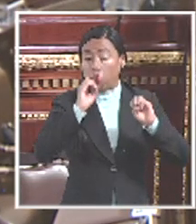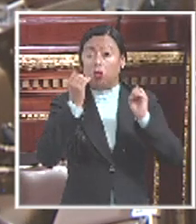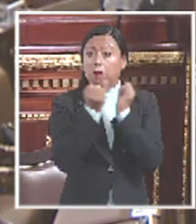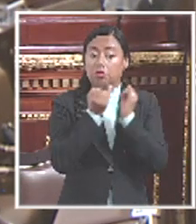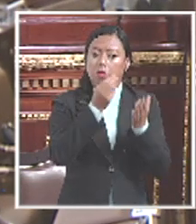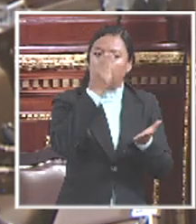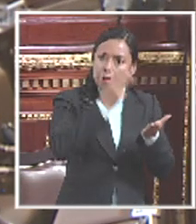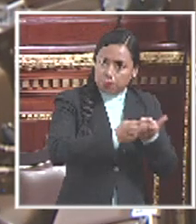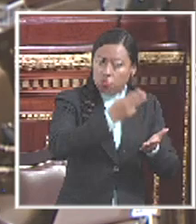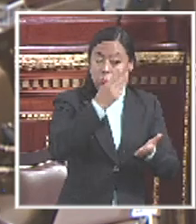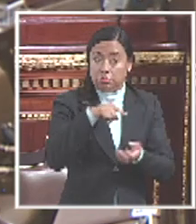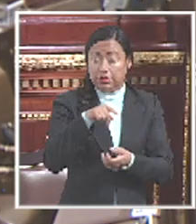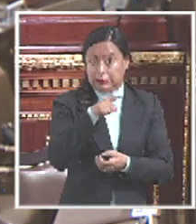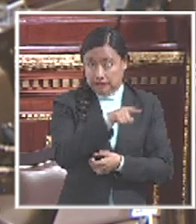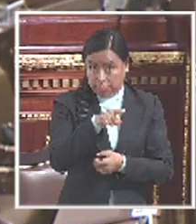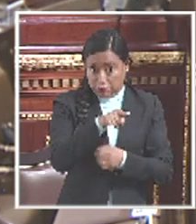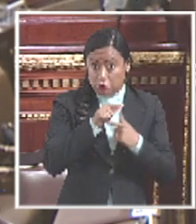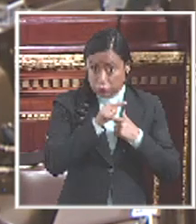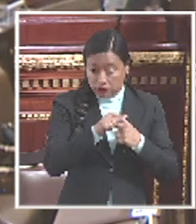se podrían imponer.